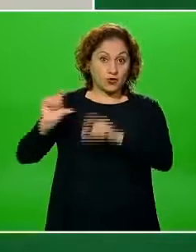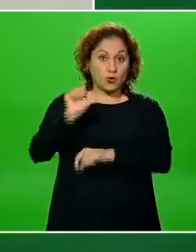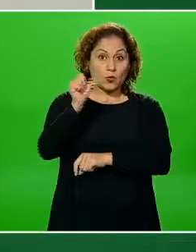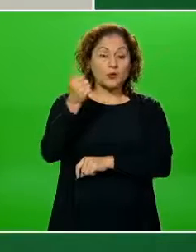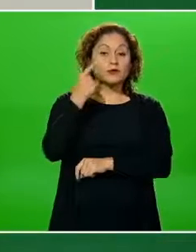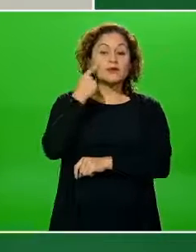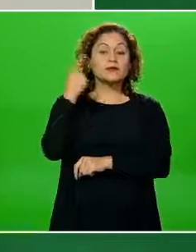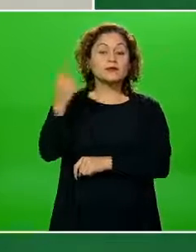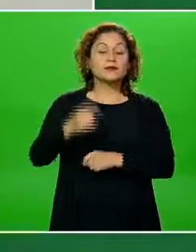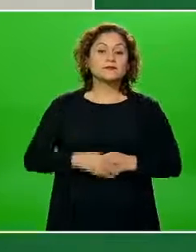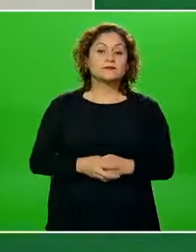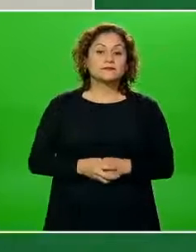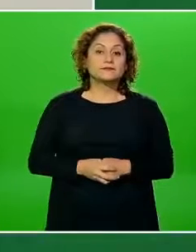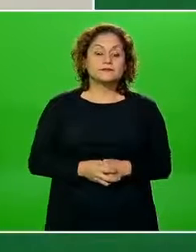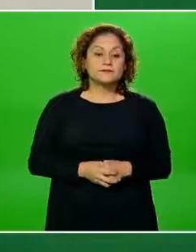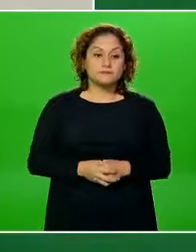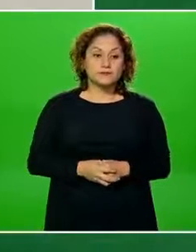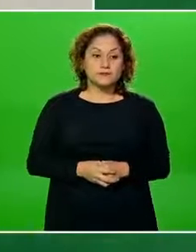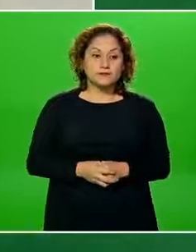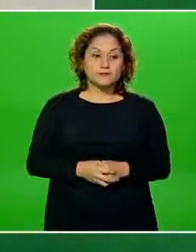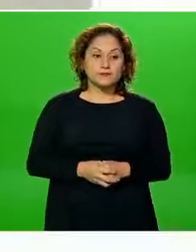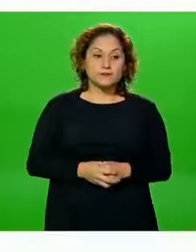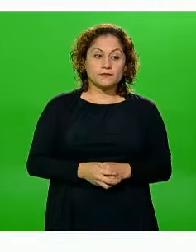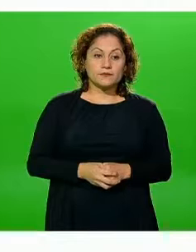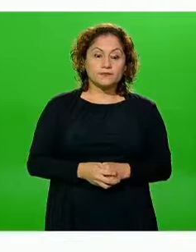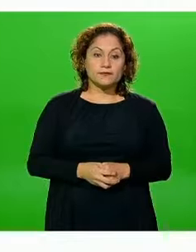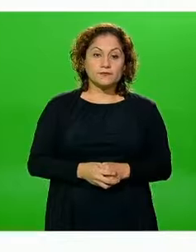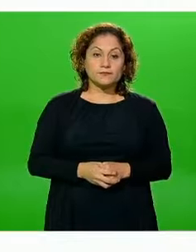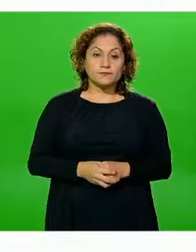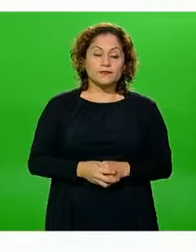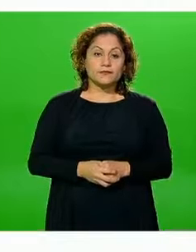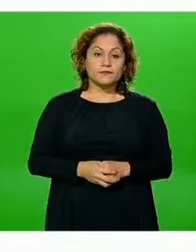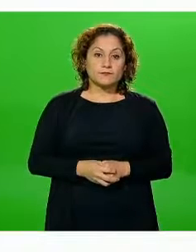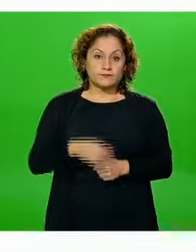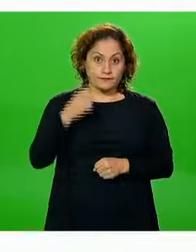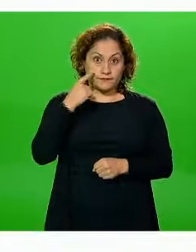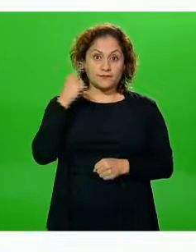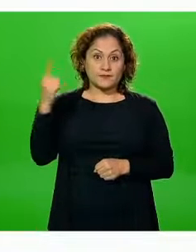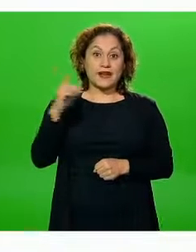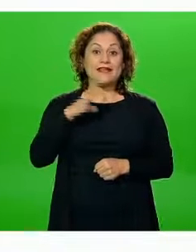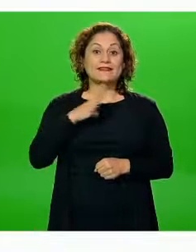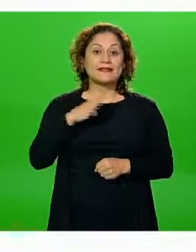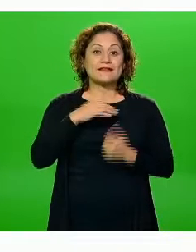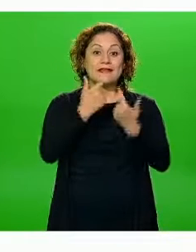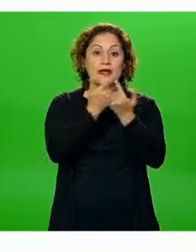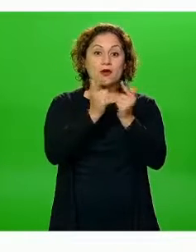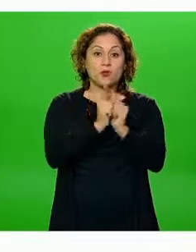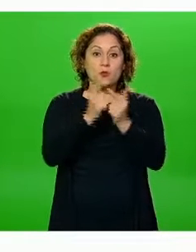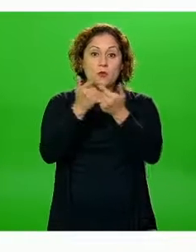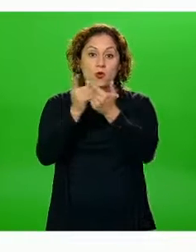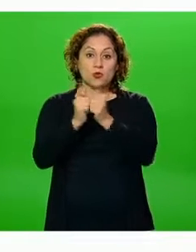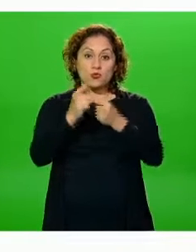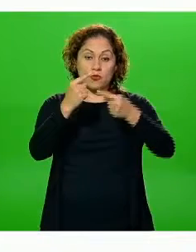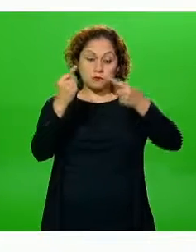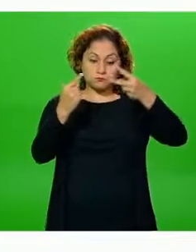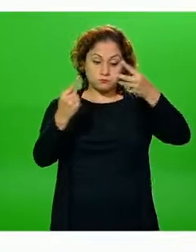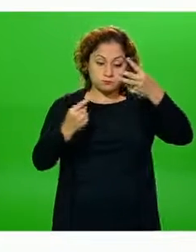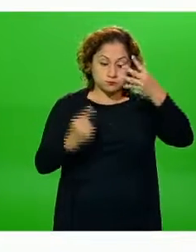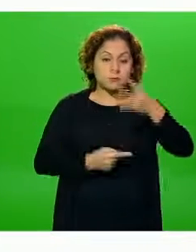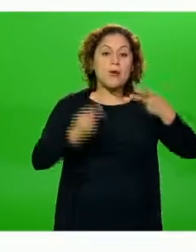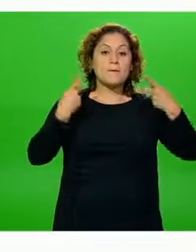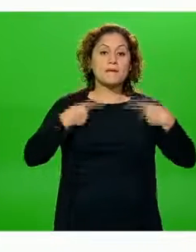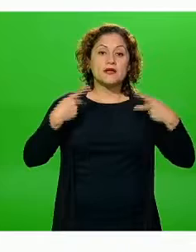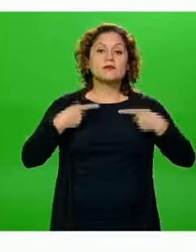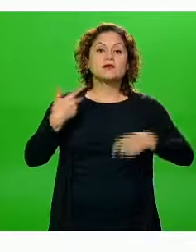diapositiva, aquí los podemos identificar y podemos además también tener ahora el número de personas vacunadas, personas